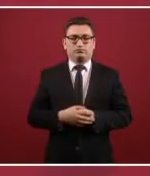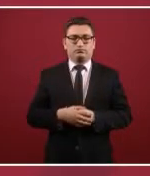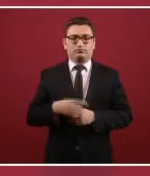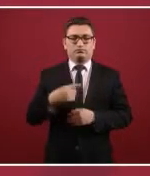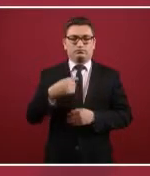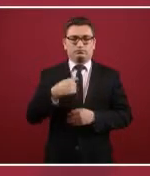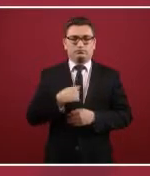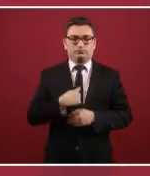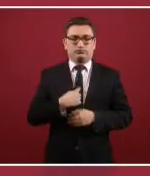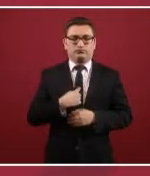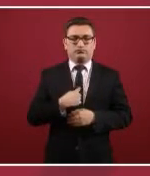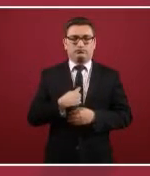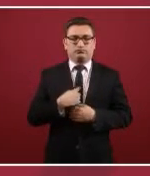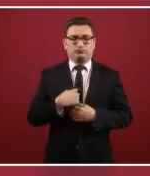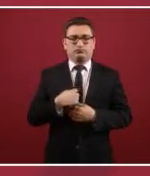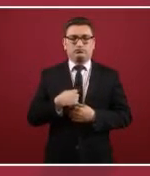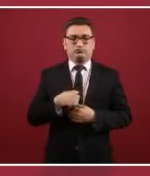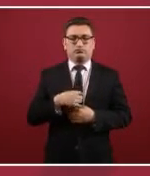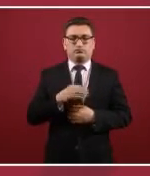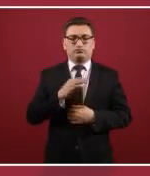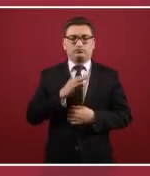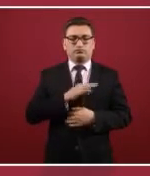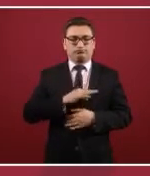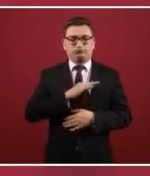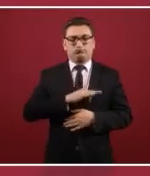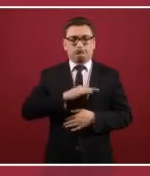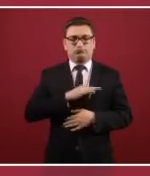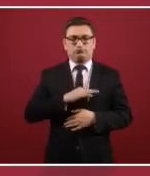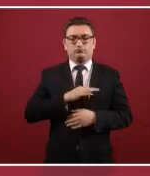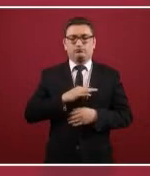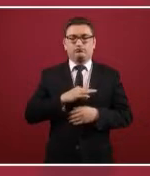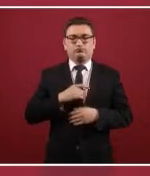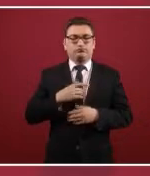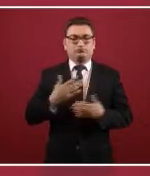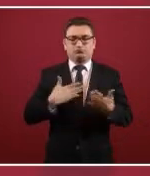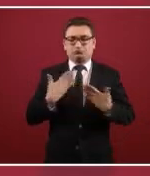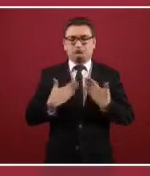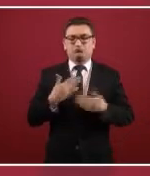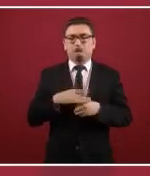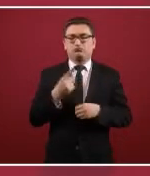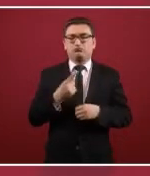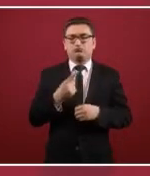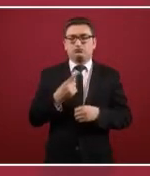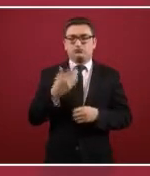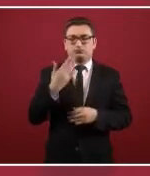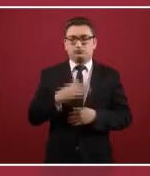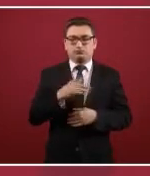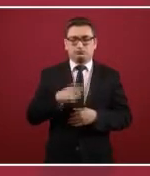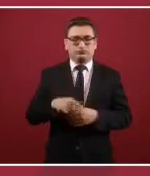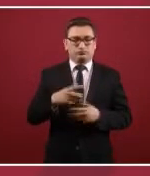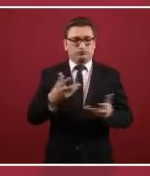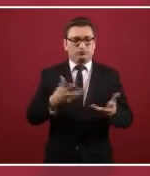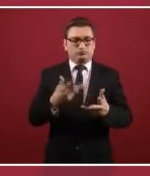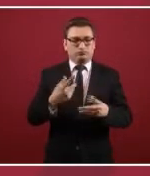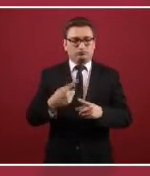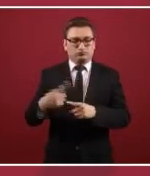celebro el que se actúe en el Poder Judicial